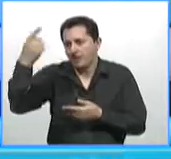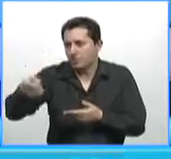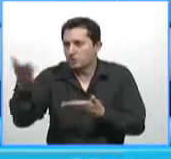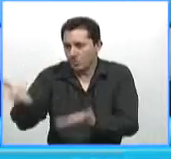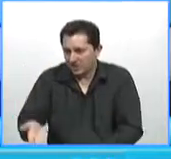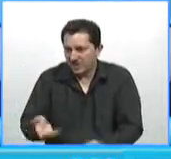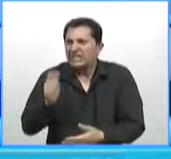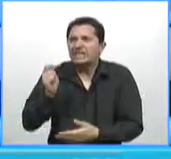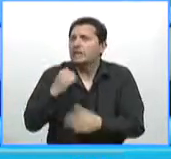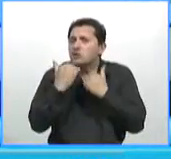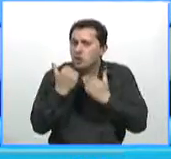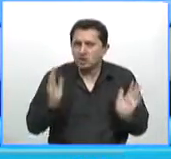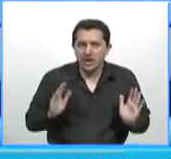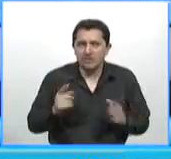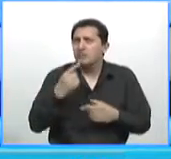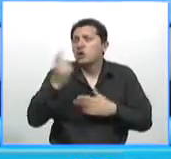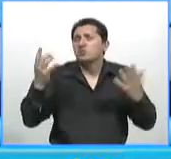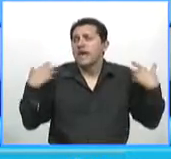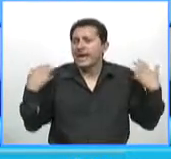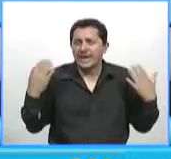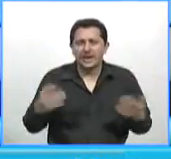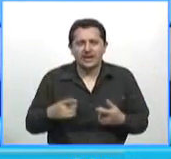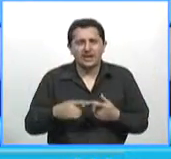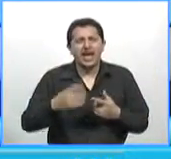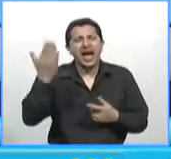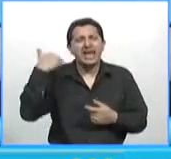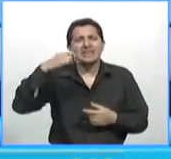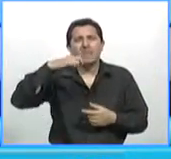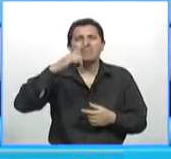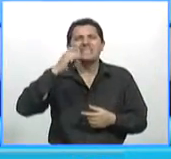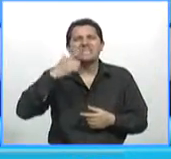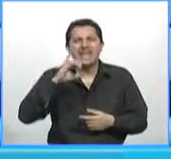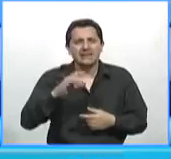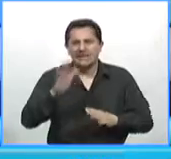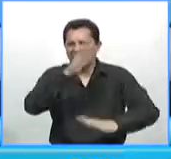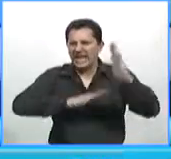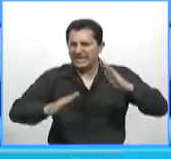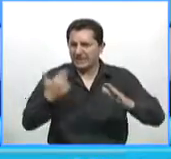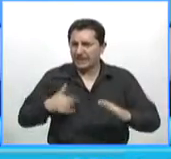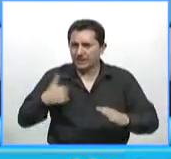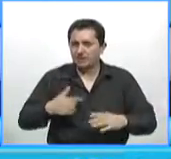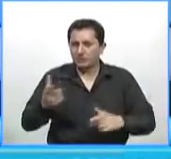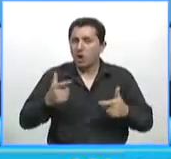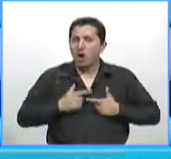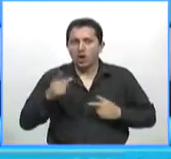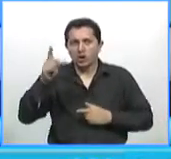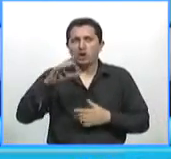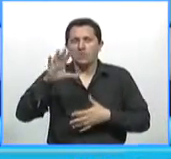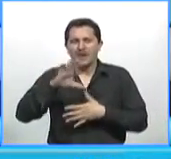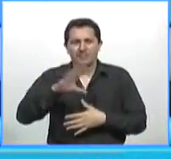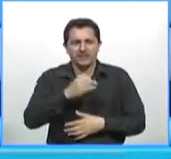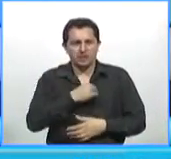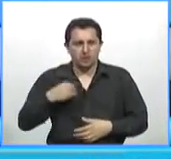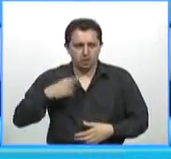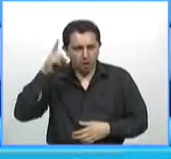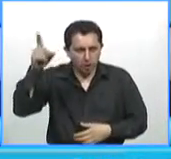quién viene. Déjame pregunta genérica. Vino Julián Pinzás, karateca argentino, que nos dio el oro en el último Juego Olímpico